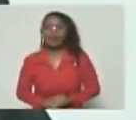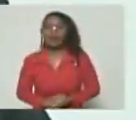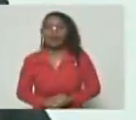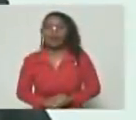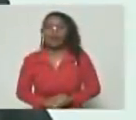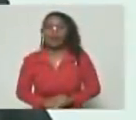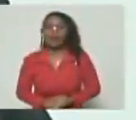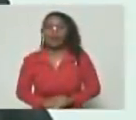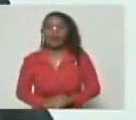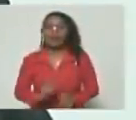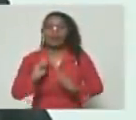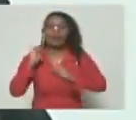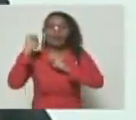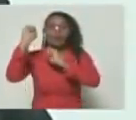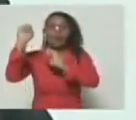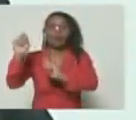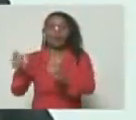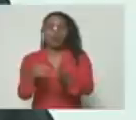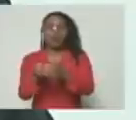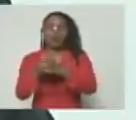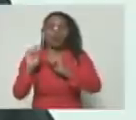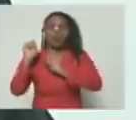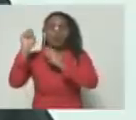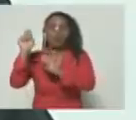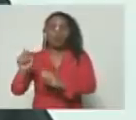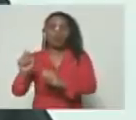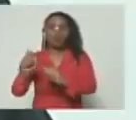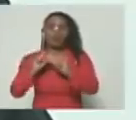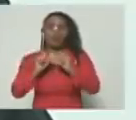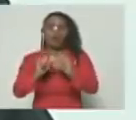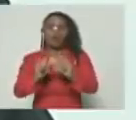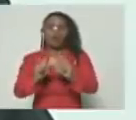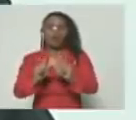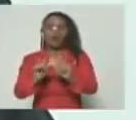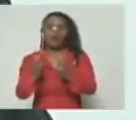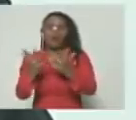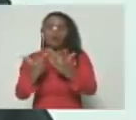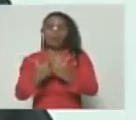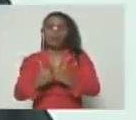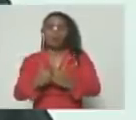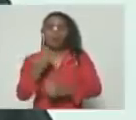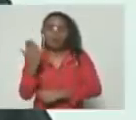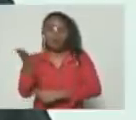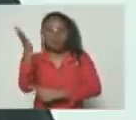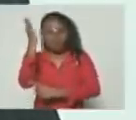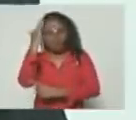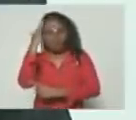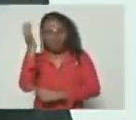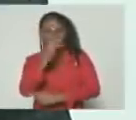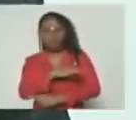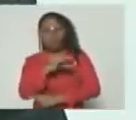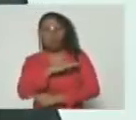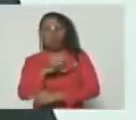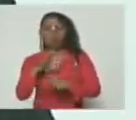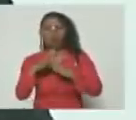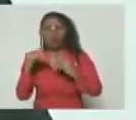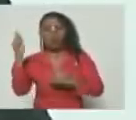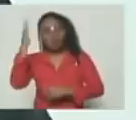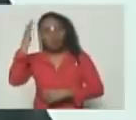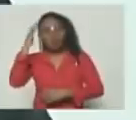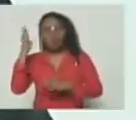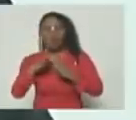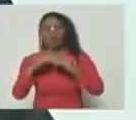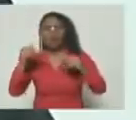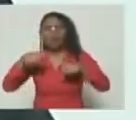delegada, comisión delegada, y sigue administrando. Y usted sabe, señor presidente, y lo sabemos en todo el